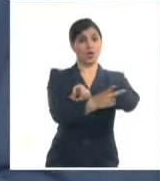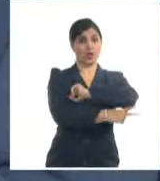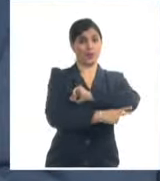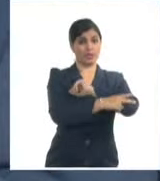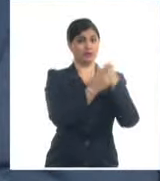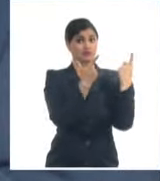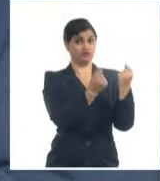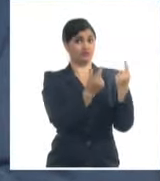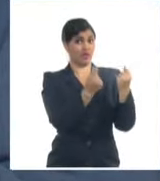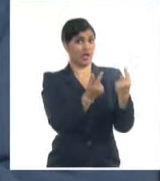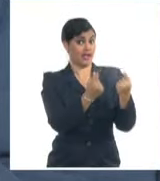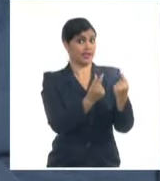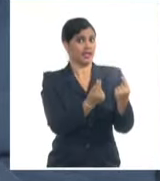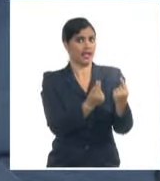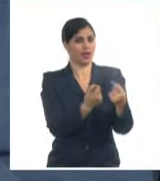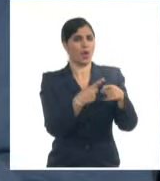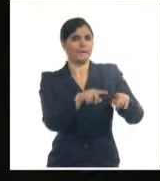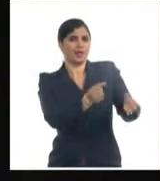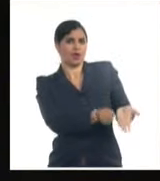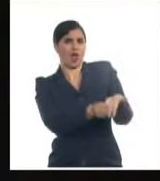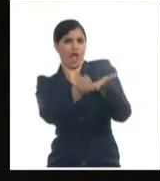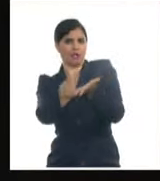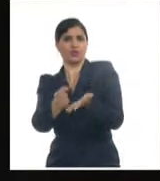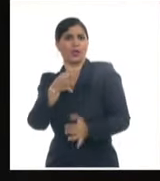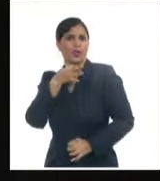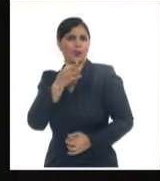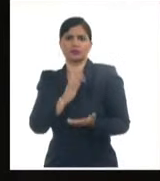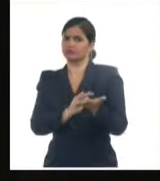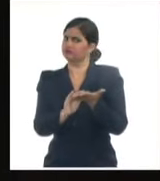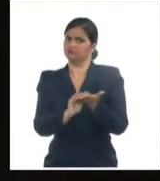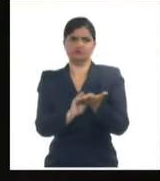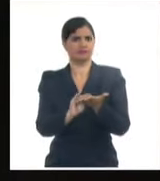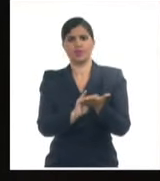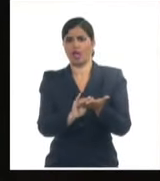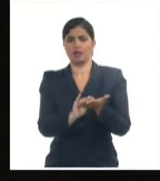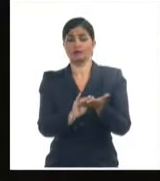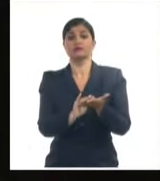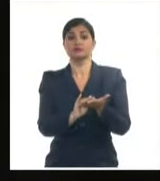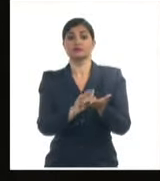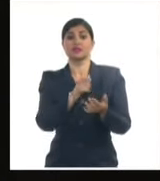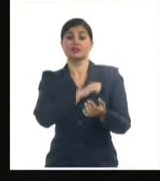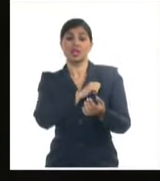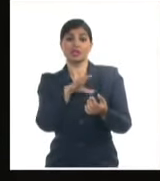subordinación, dependencia, subdesarrollo